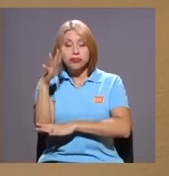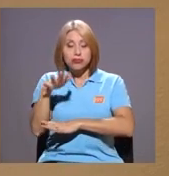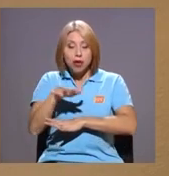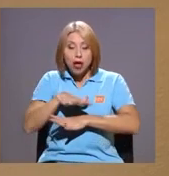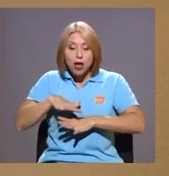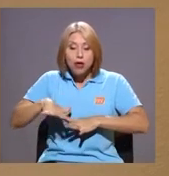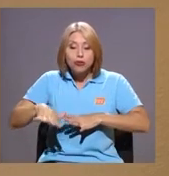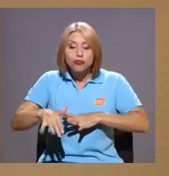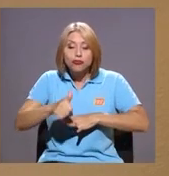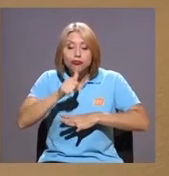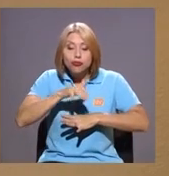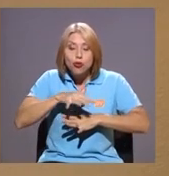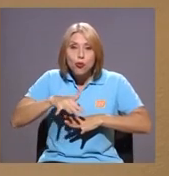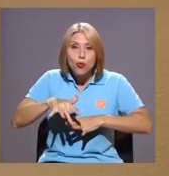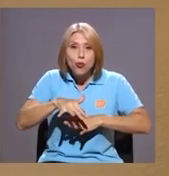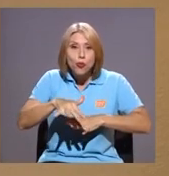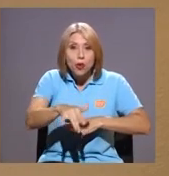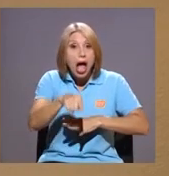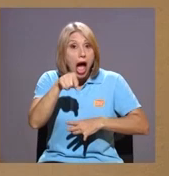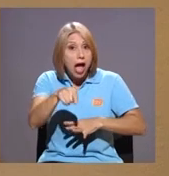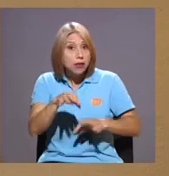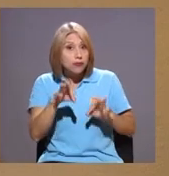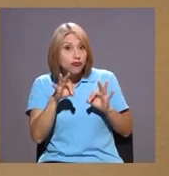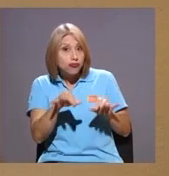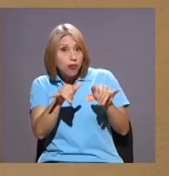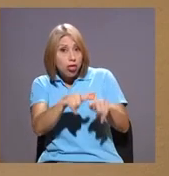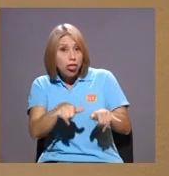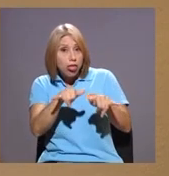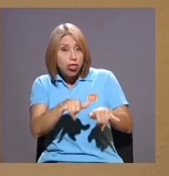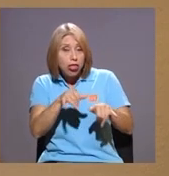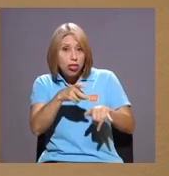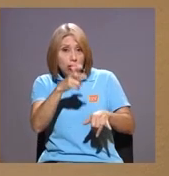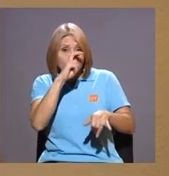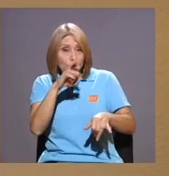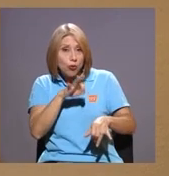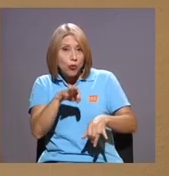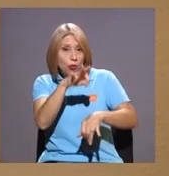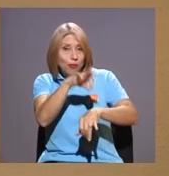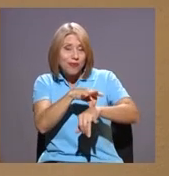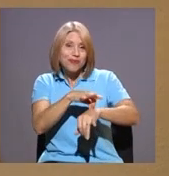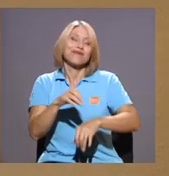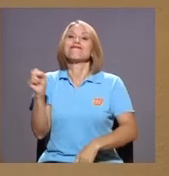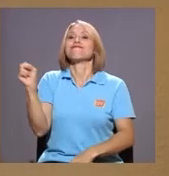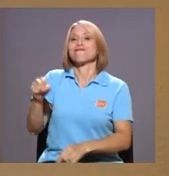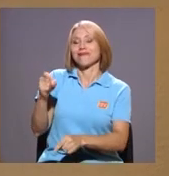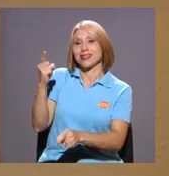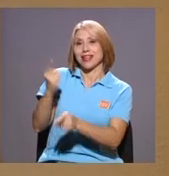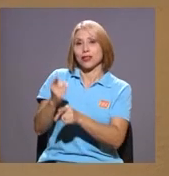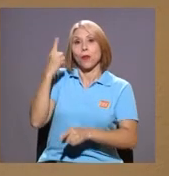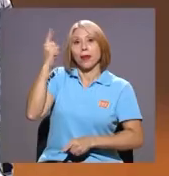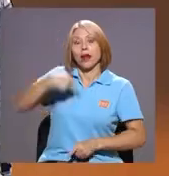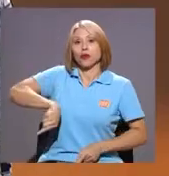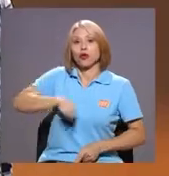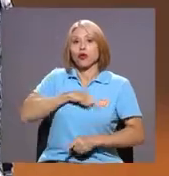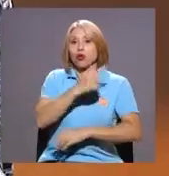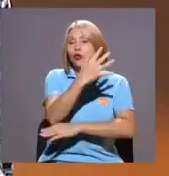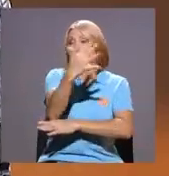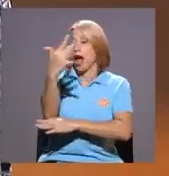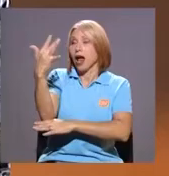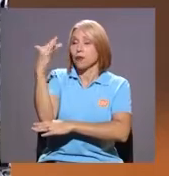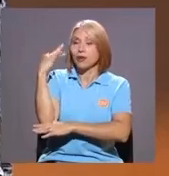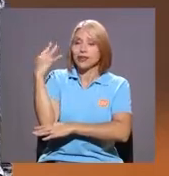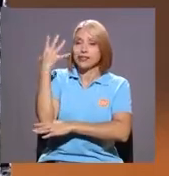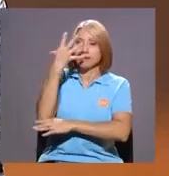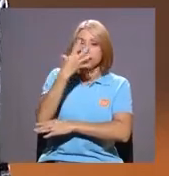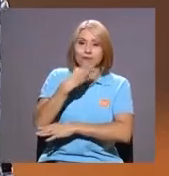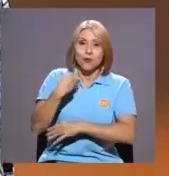no? Exactamente. O sea, para nosotros los árboles son indispensables, es lo más bello y deberíamos tener muchísimo más. Y los